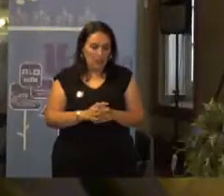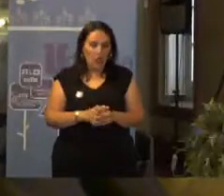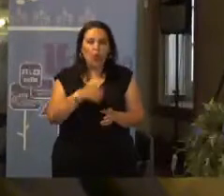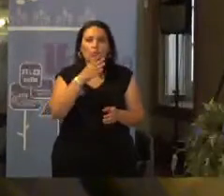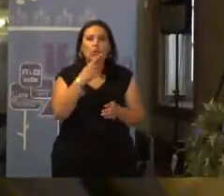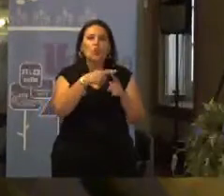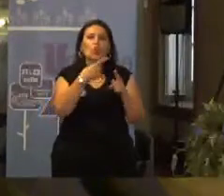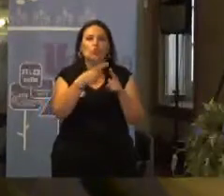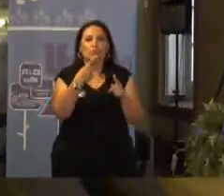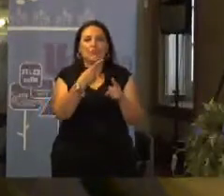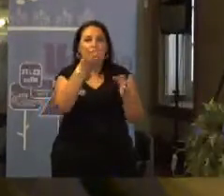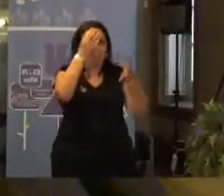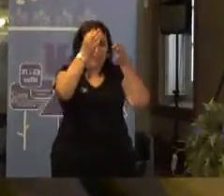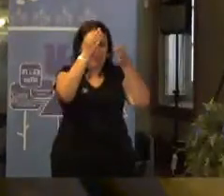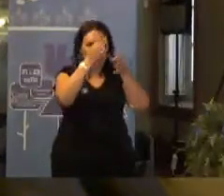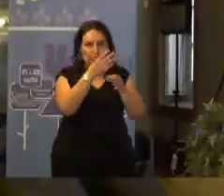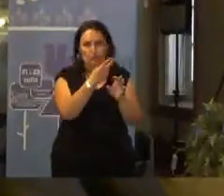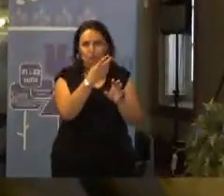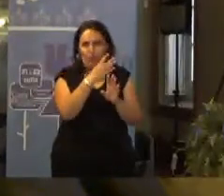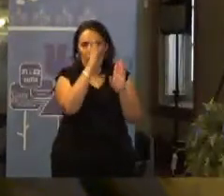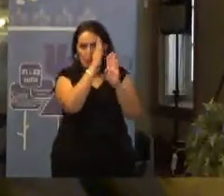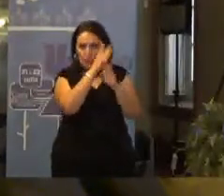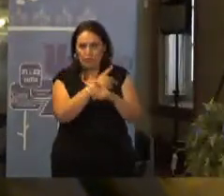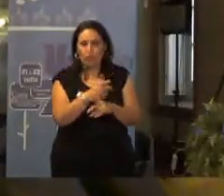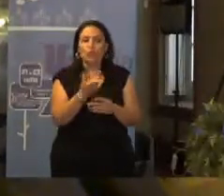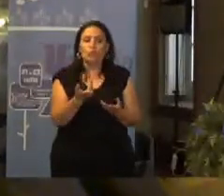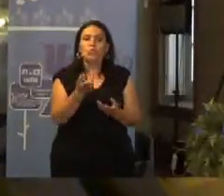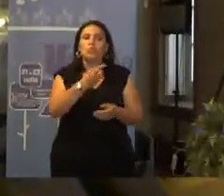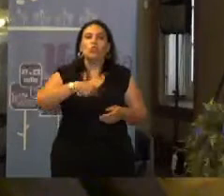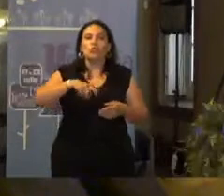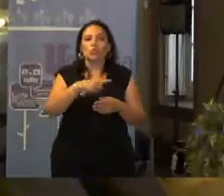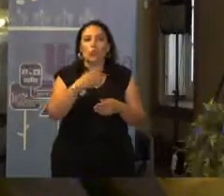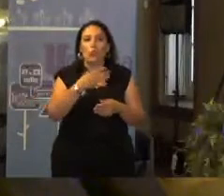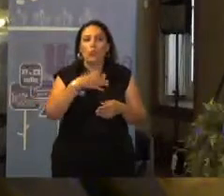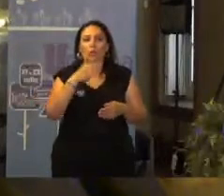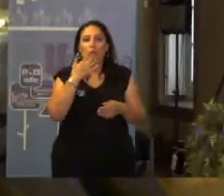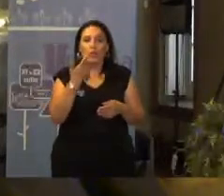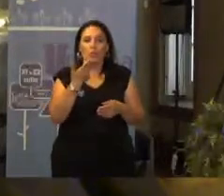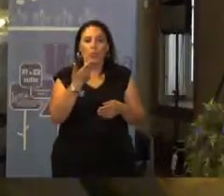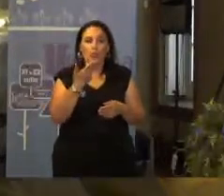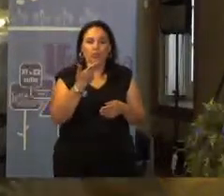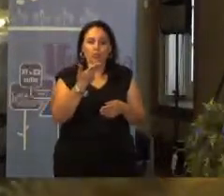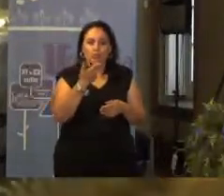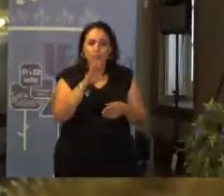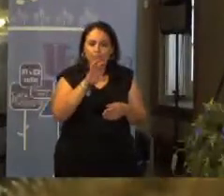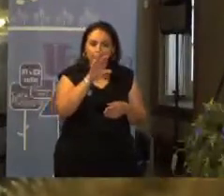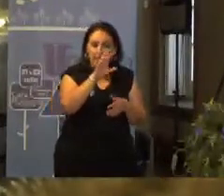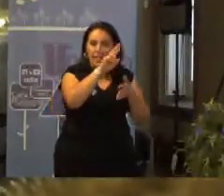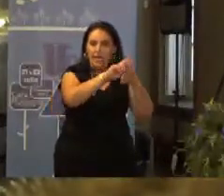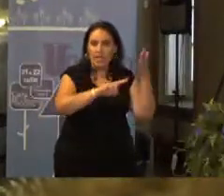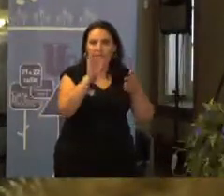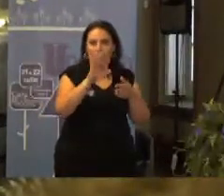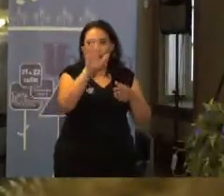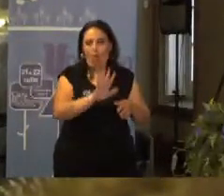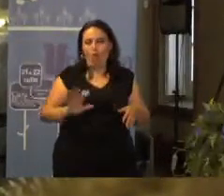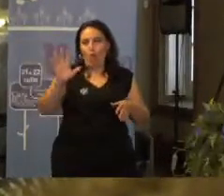ocultando. E entón podemos falar a escala de Galicia ou a escala mundial. A escala de Galicia, indudablemente,